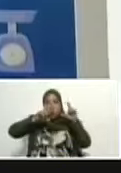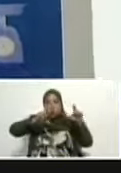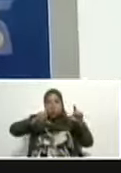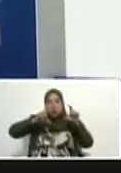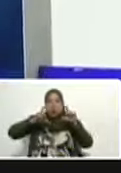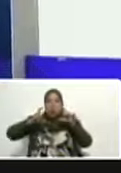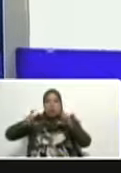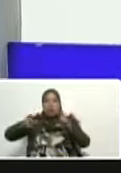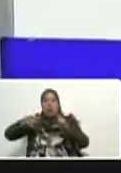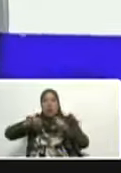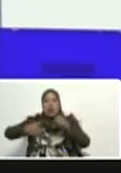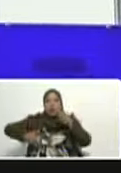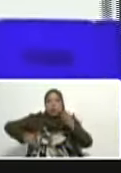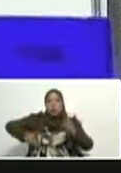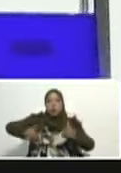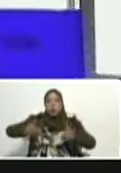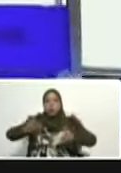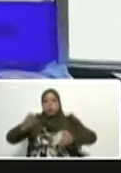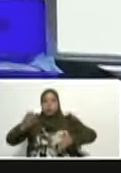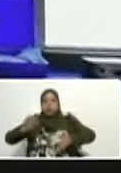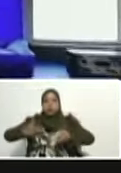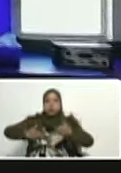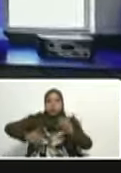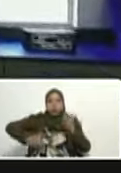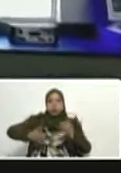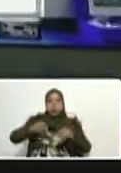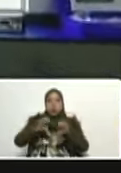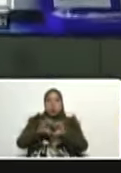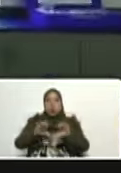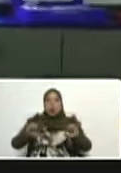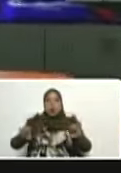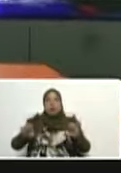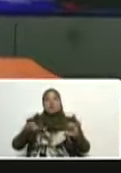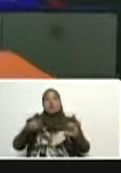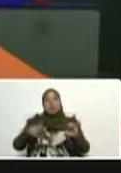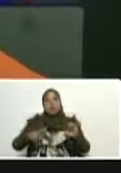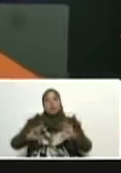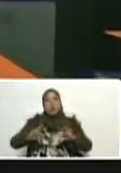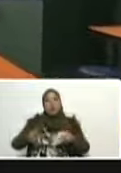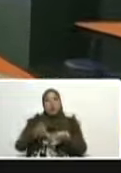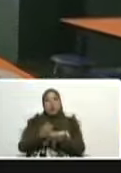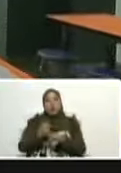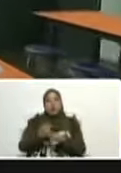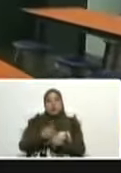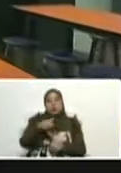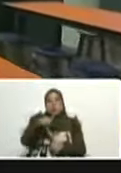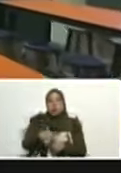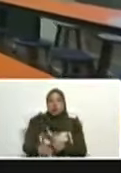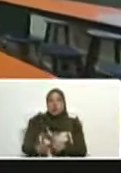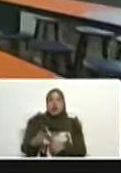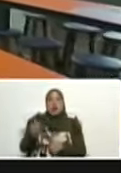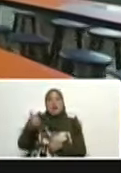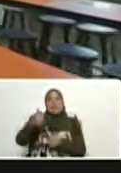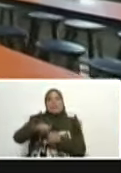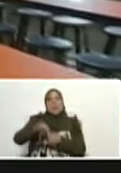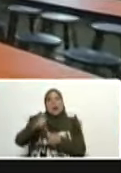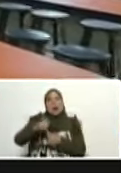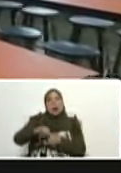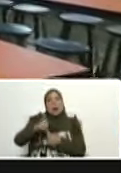robótica educativa. Presidente, nuestro primer núcleo de robótica educativa fue inaugurado en Maracaibo, pero